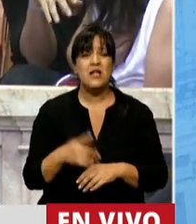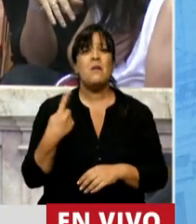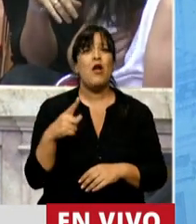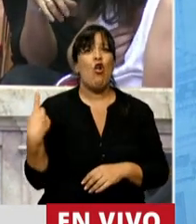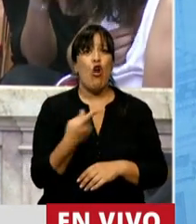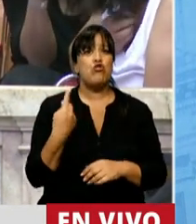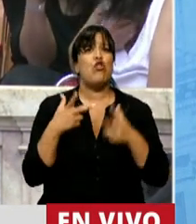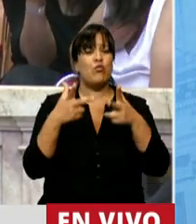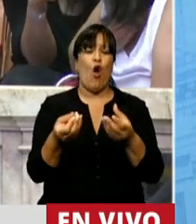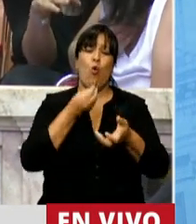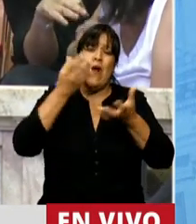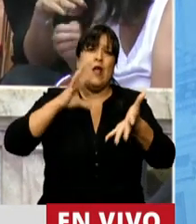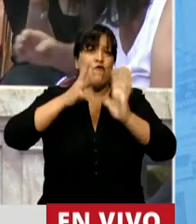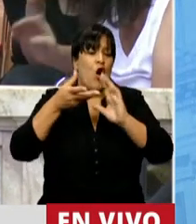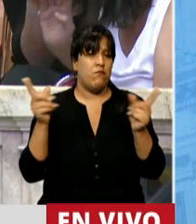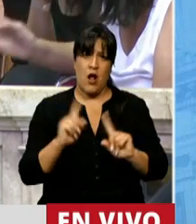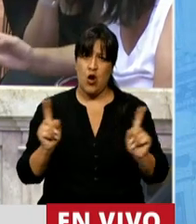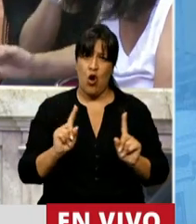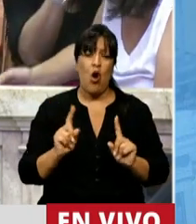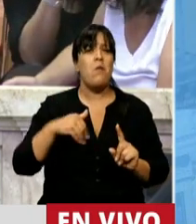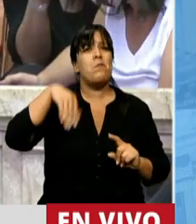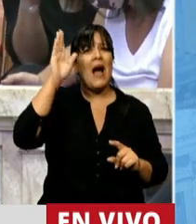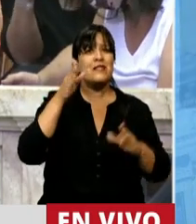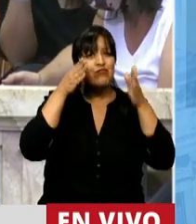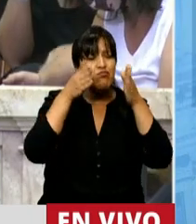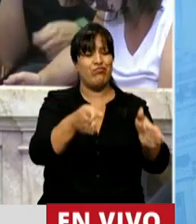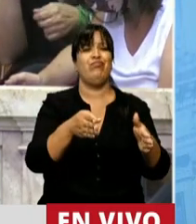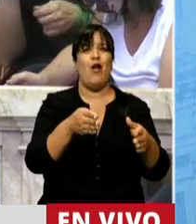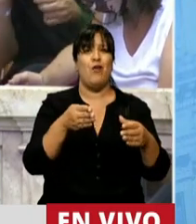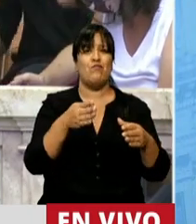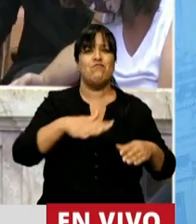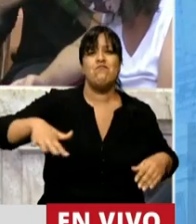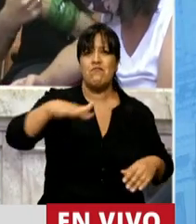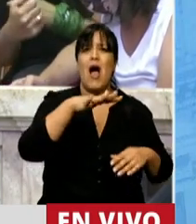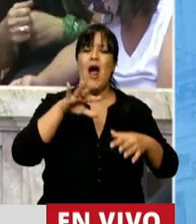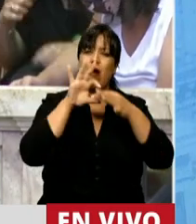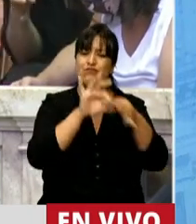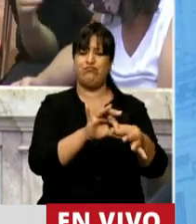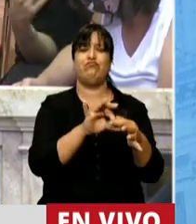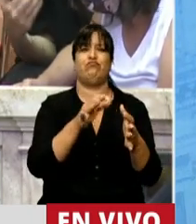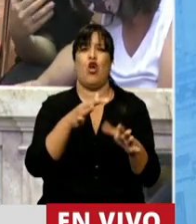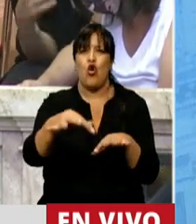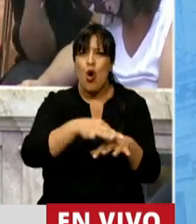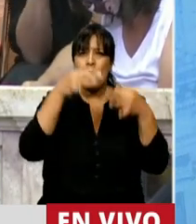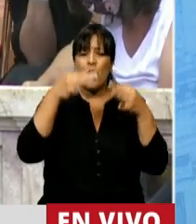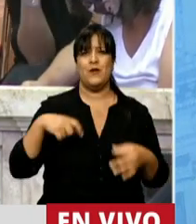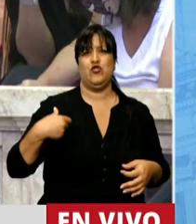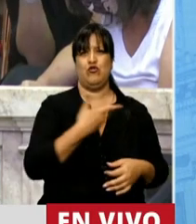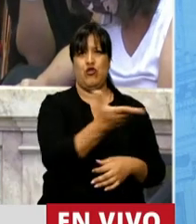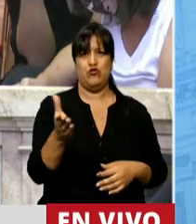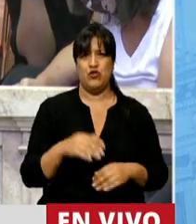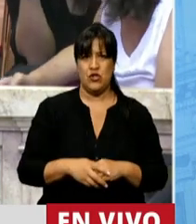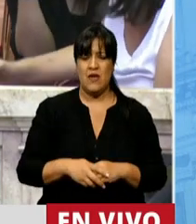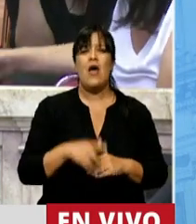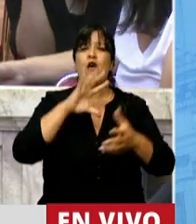hacerlo no de cualquier manera, sino con un contrato electoral con nuestro pueblo a la vista, un contrato que habla de un compromiso